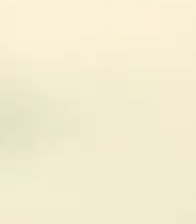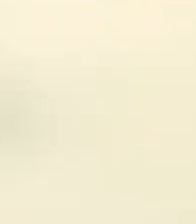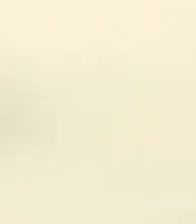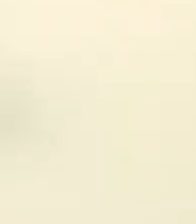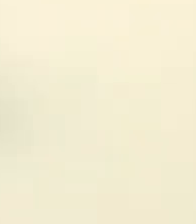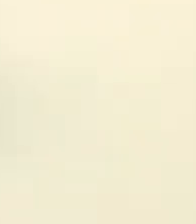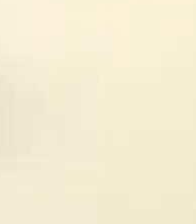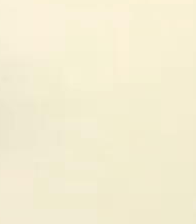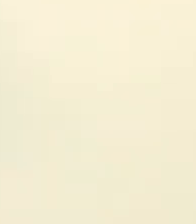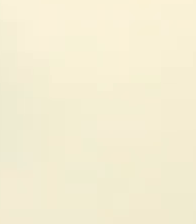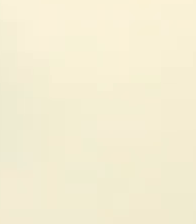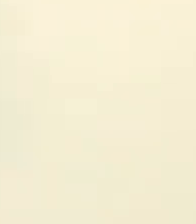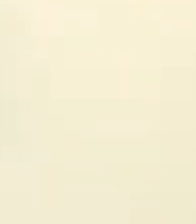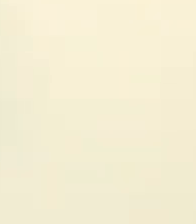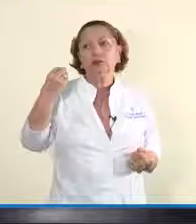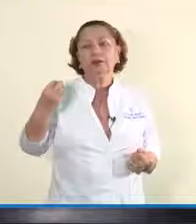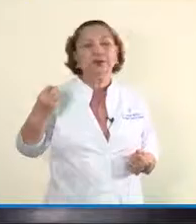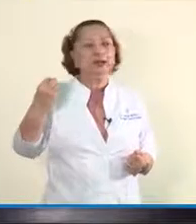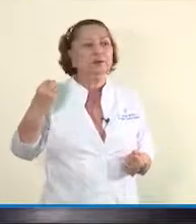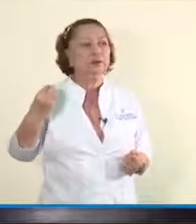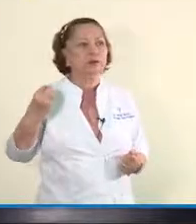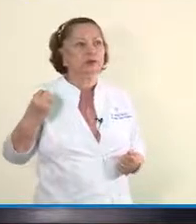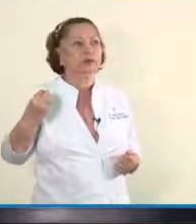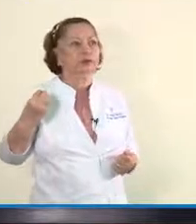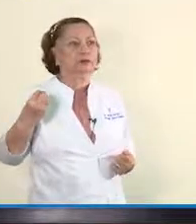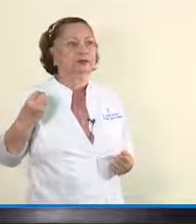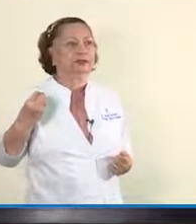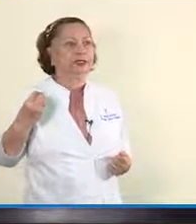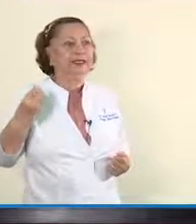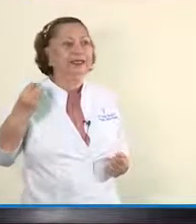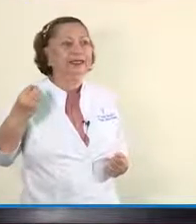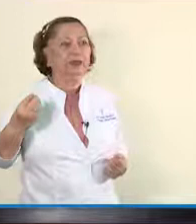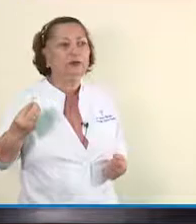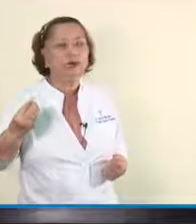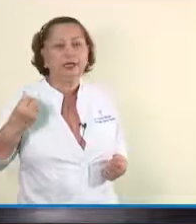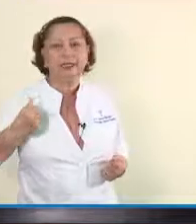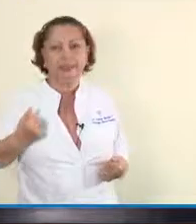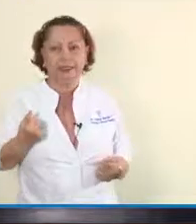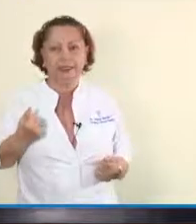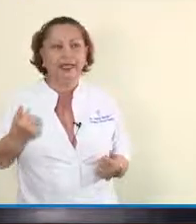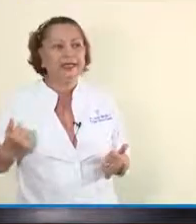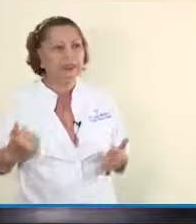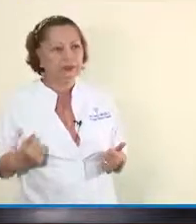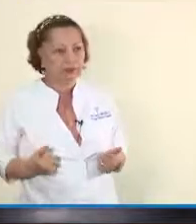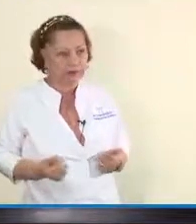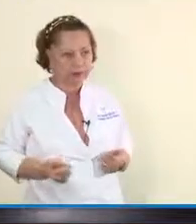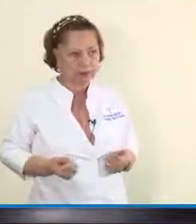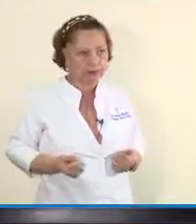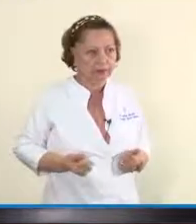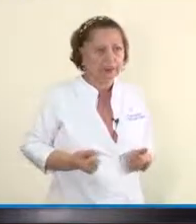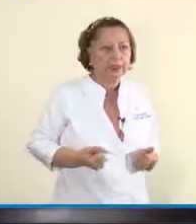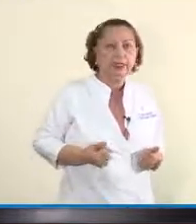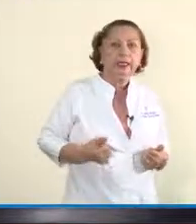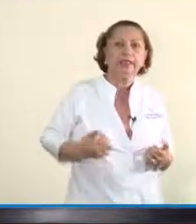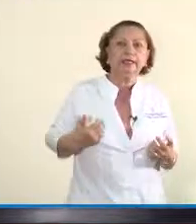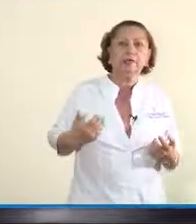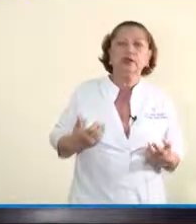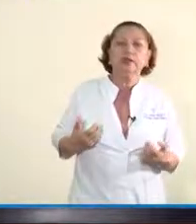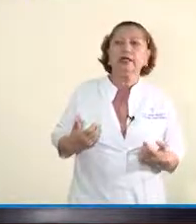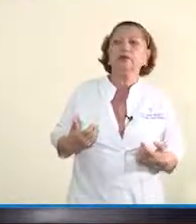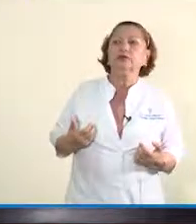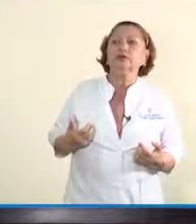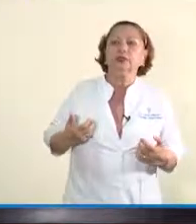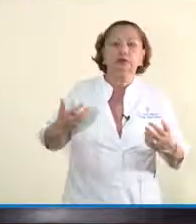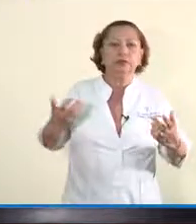Por otro lado, cuando nosotros hablamos de normalidad, ¿a qué nos referimos?